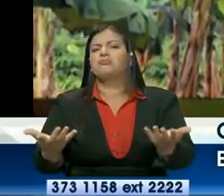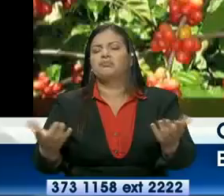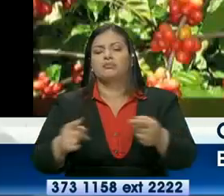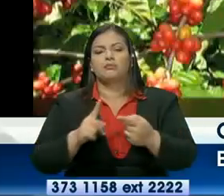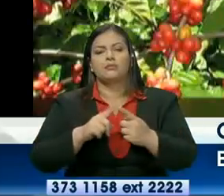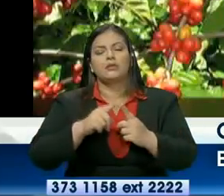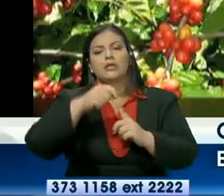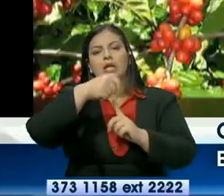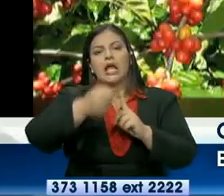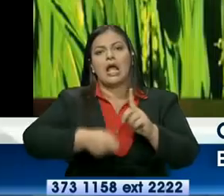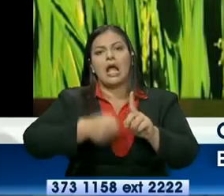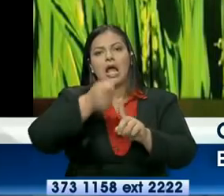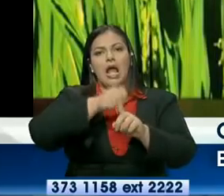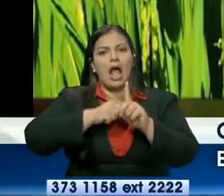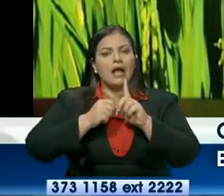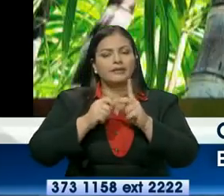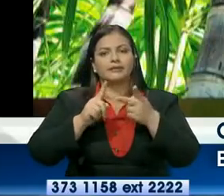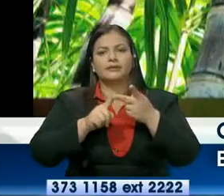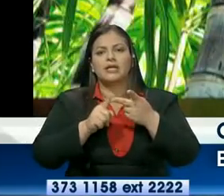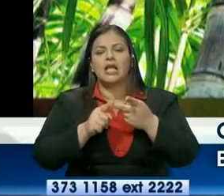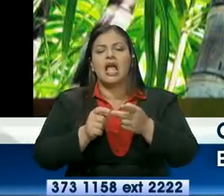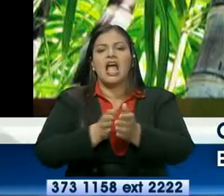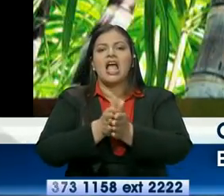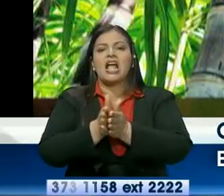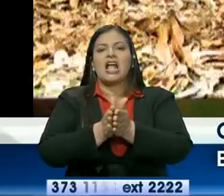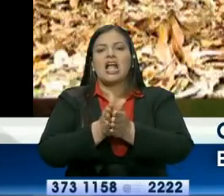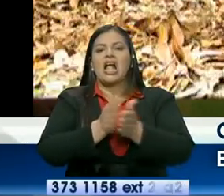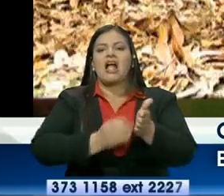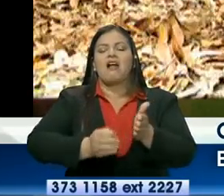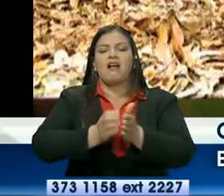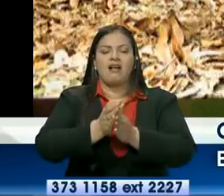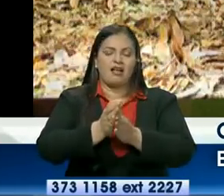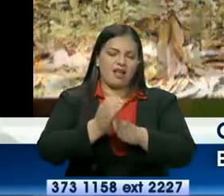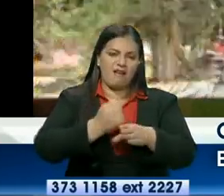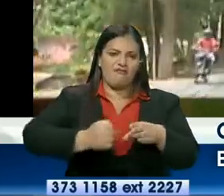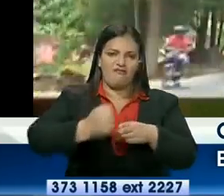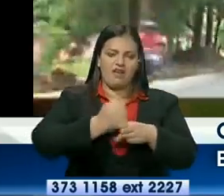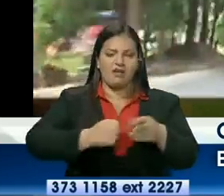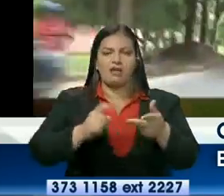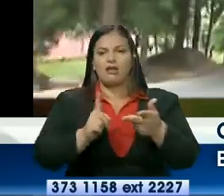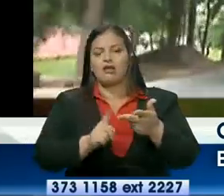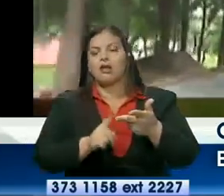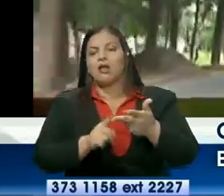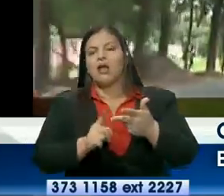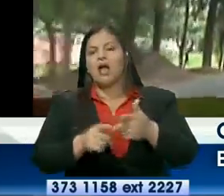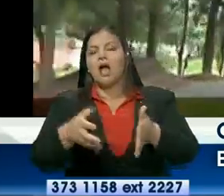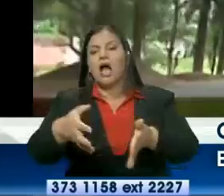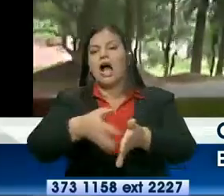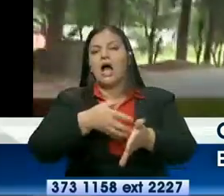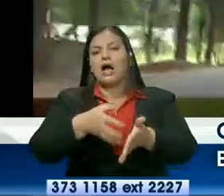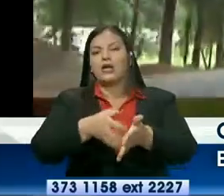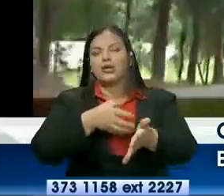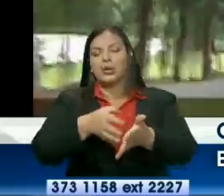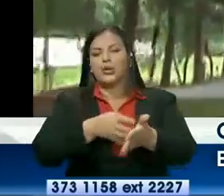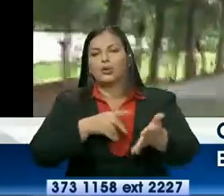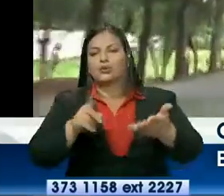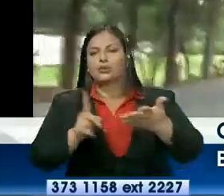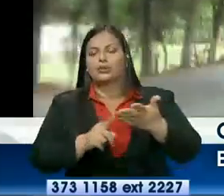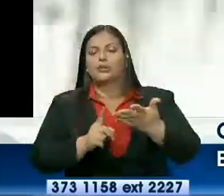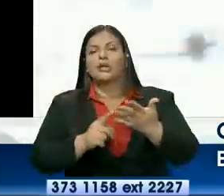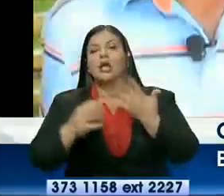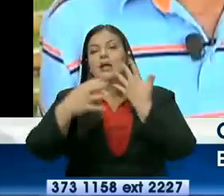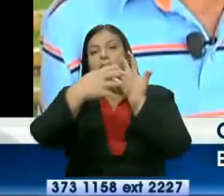banano, café, arroz, caña de azúcar, cacao, piña, algodón y árboles